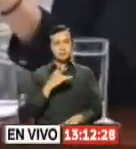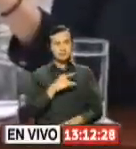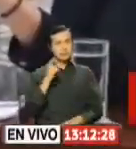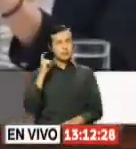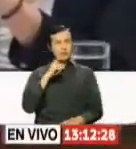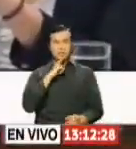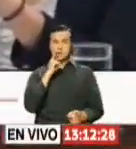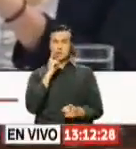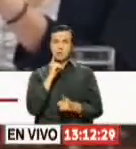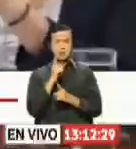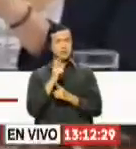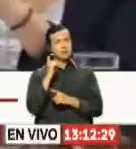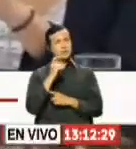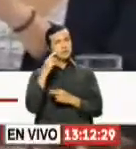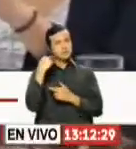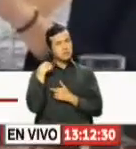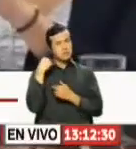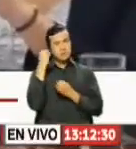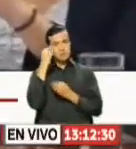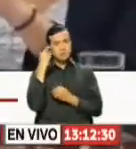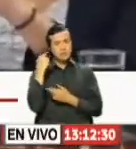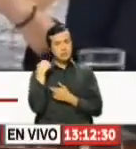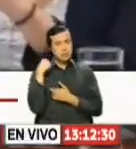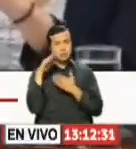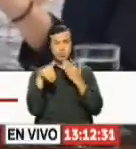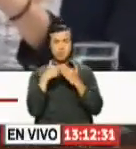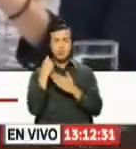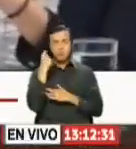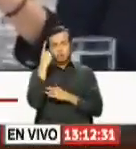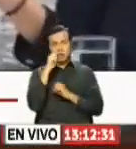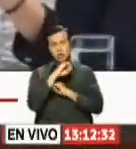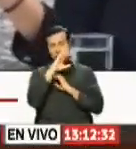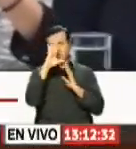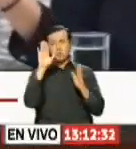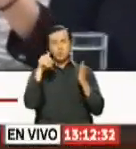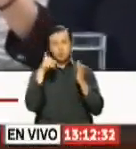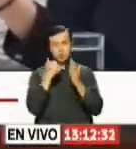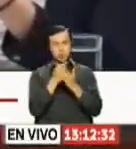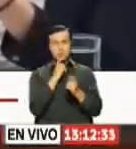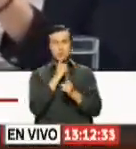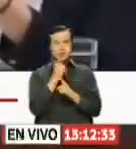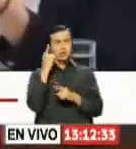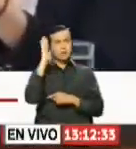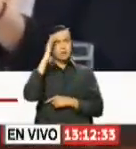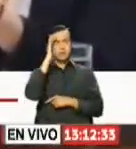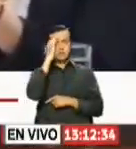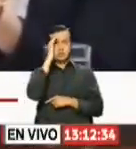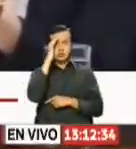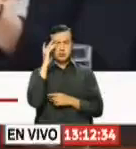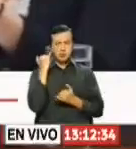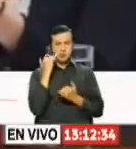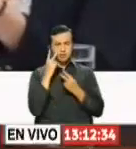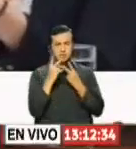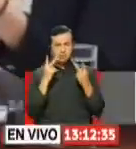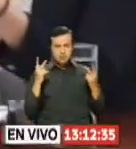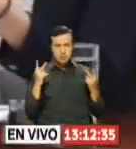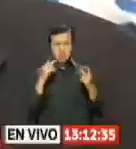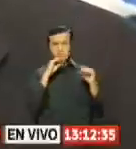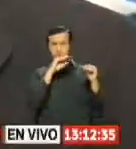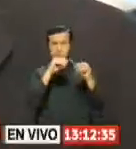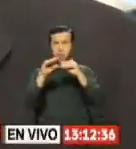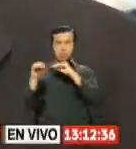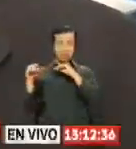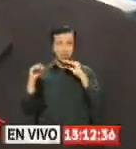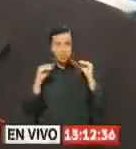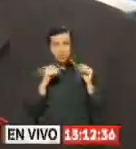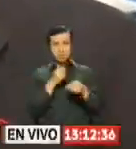ser muy responsables con la información. Todos comprendemos y todos compartimos la preocupación y la alerta que generan estos rumores porque...